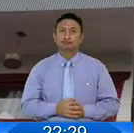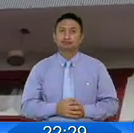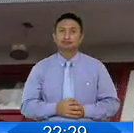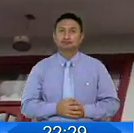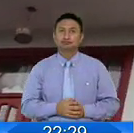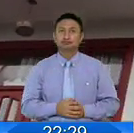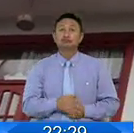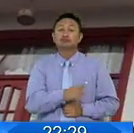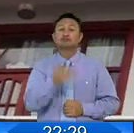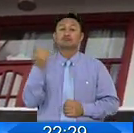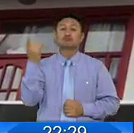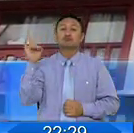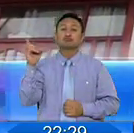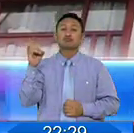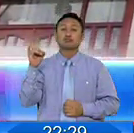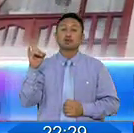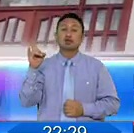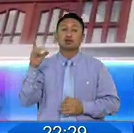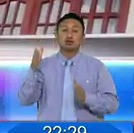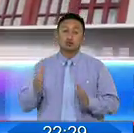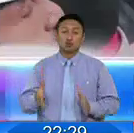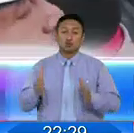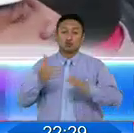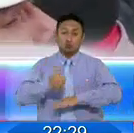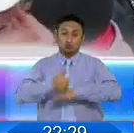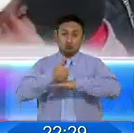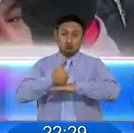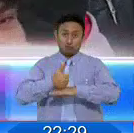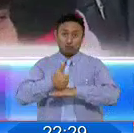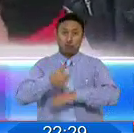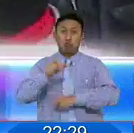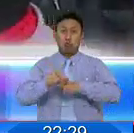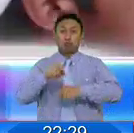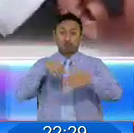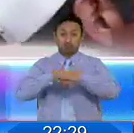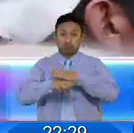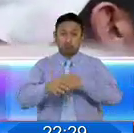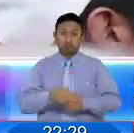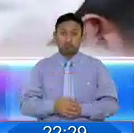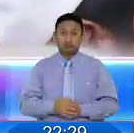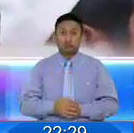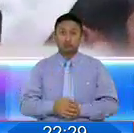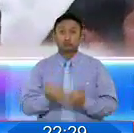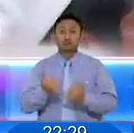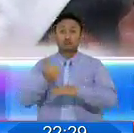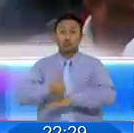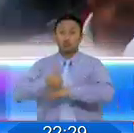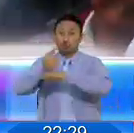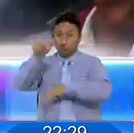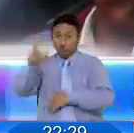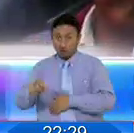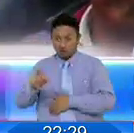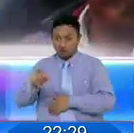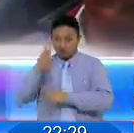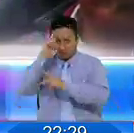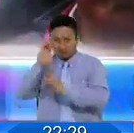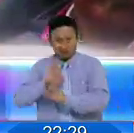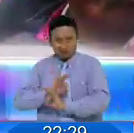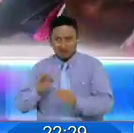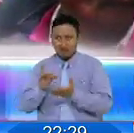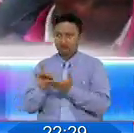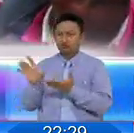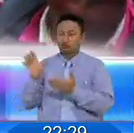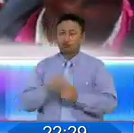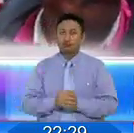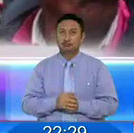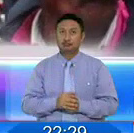de Bolívar está tomada por los manifestantes. Ellos dicen desconocer al actual gobernador. Y hemos tomado la gobernación